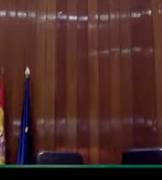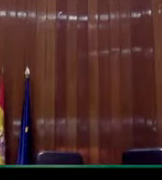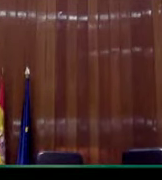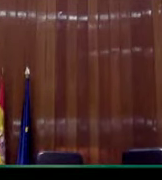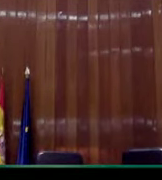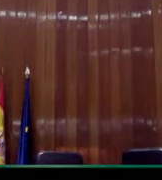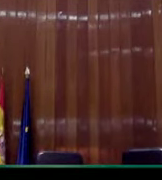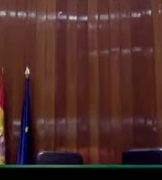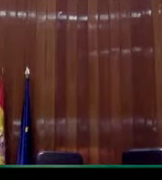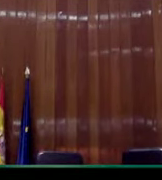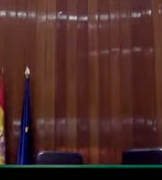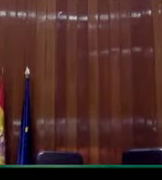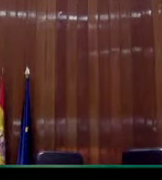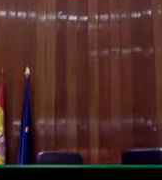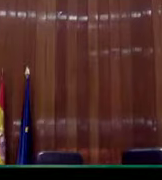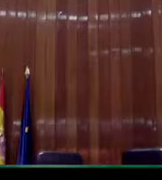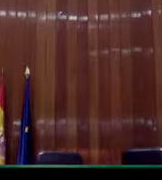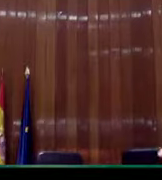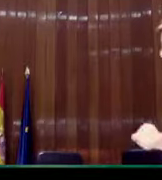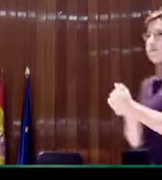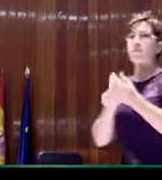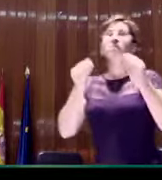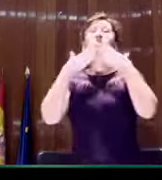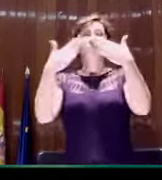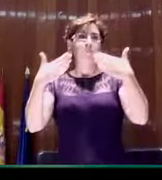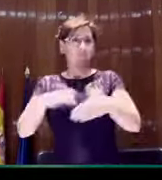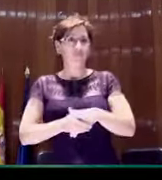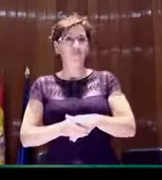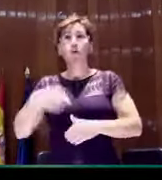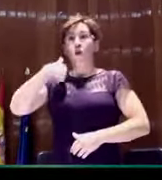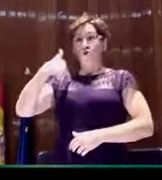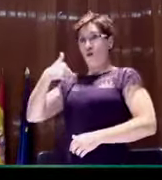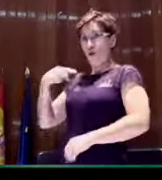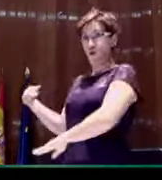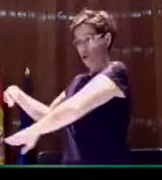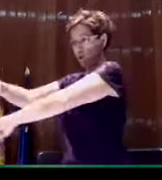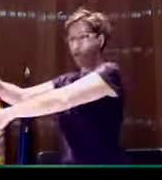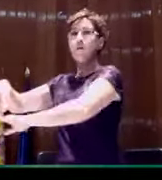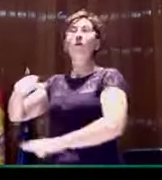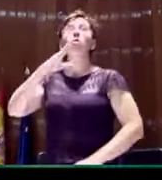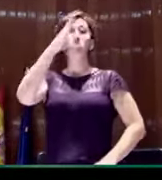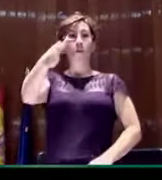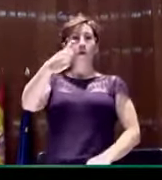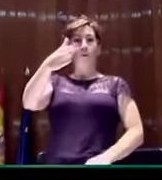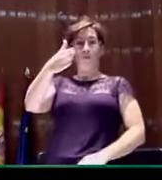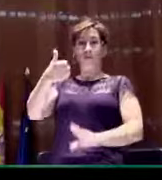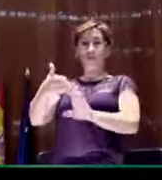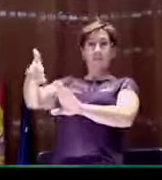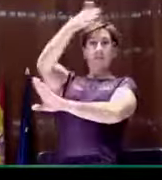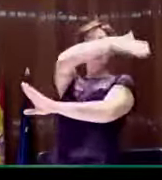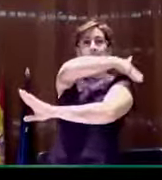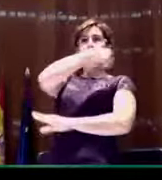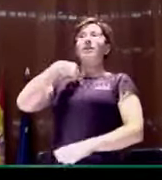quieras, Juan Pablo. Muy bien, muchas gracias. Yo me pongo aquí delante porque he estado siguiendo